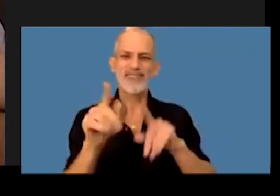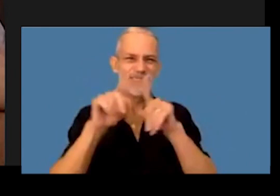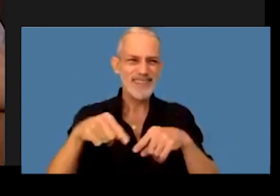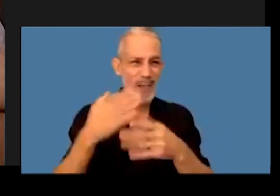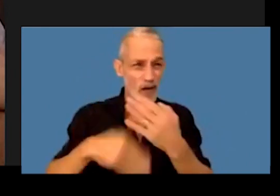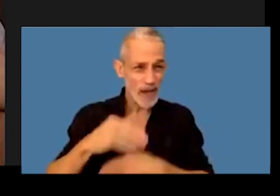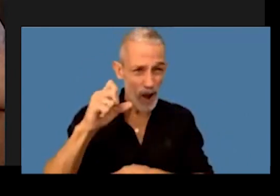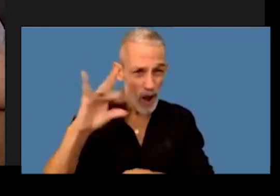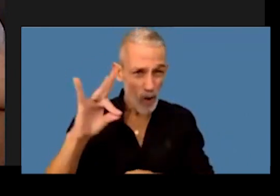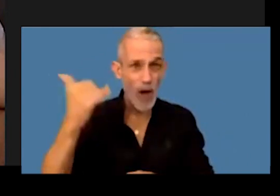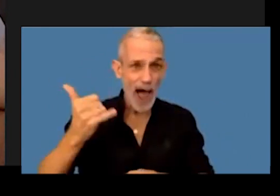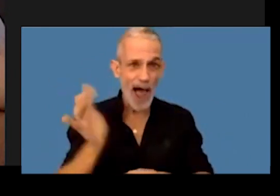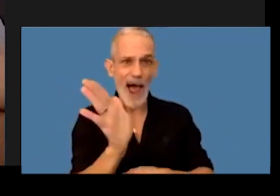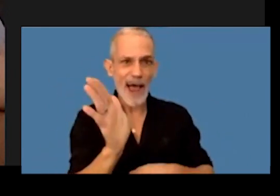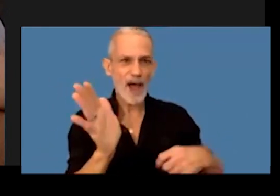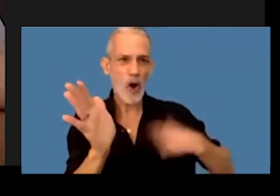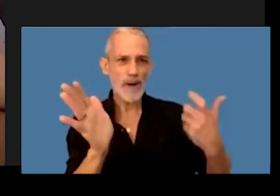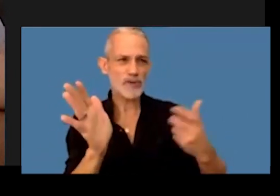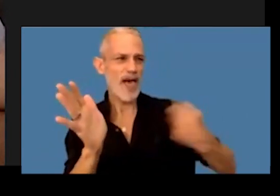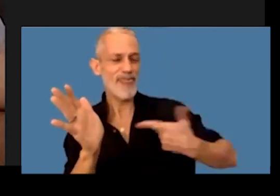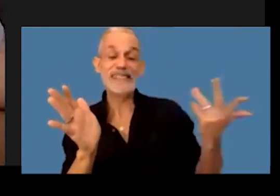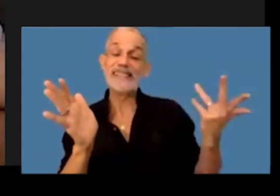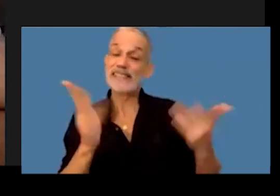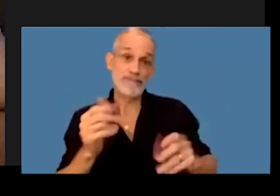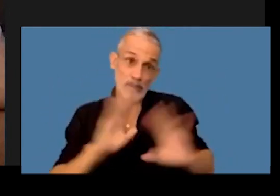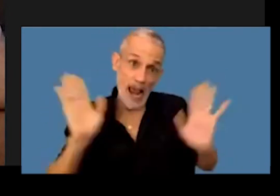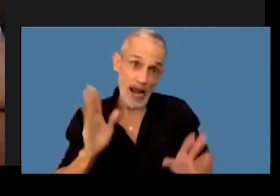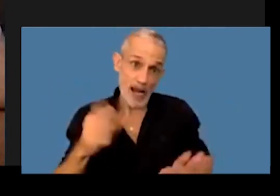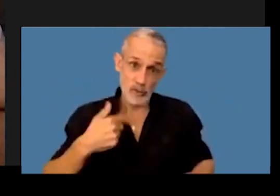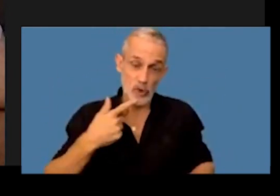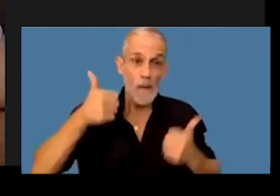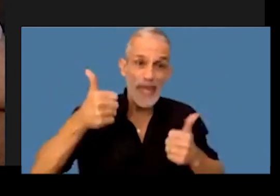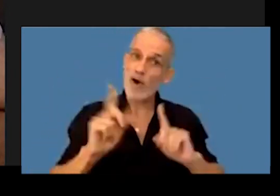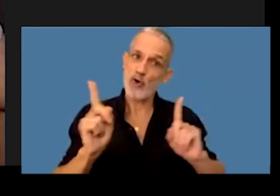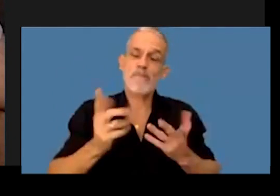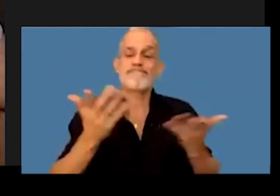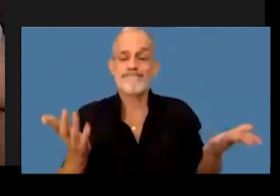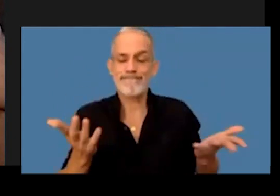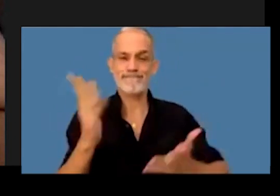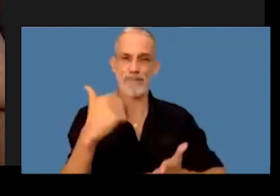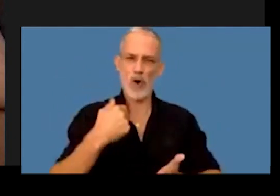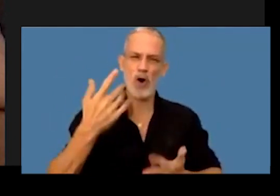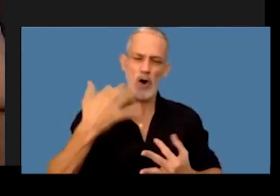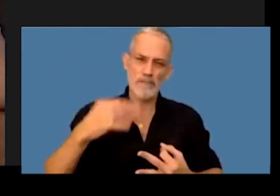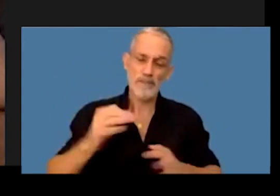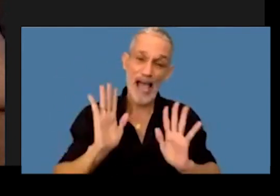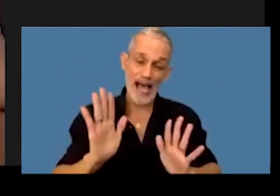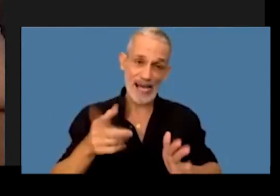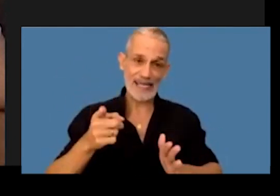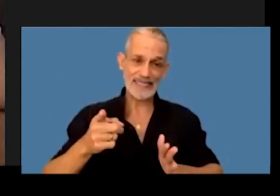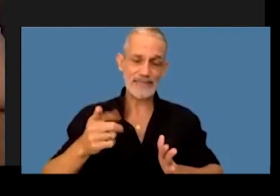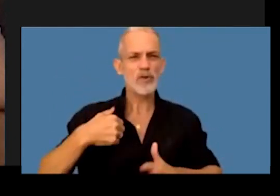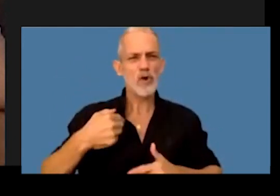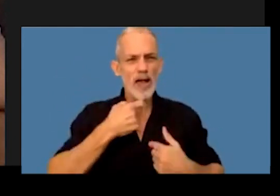discapacidad, no reconocen nada. Es lamentable eso, no digo que esté bien, digo que está mal. Y lo que quería preguntarle más